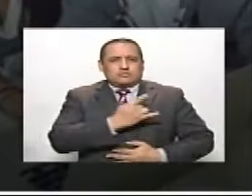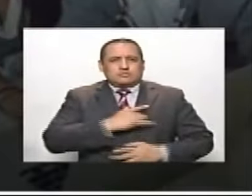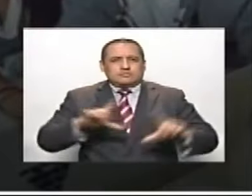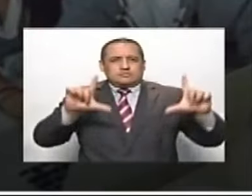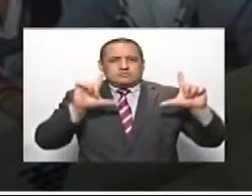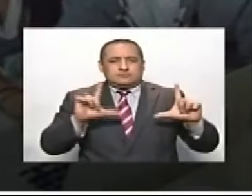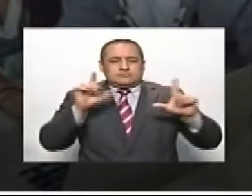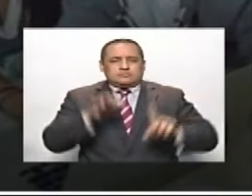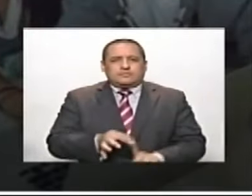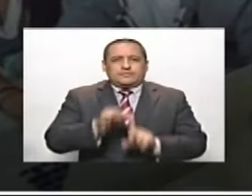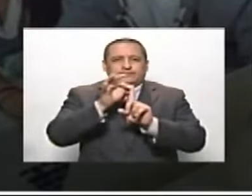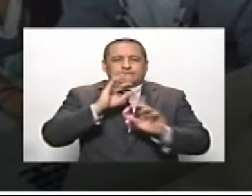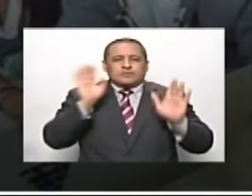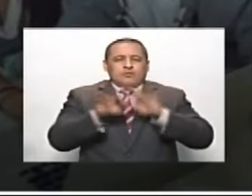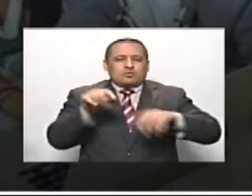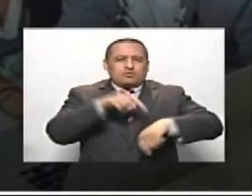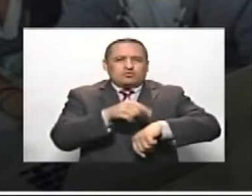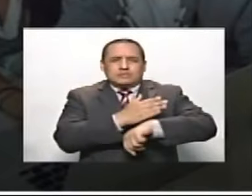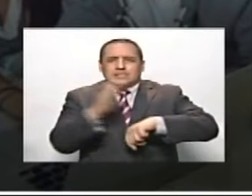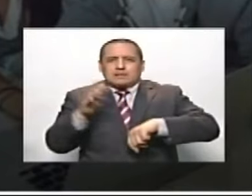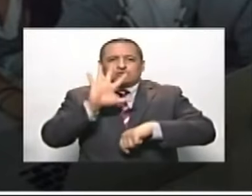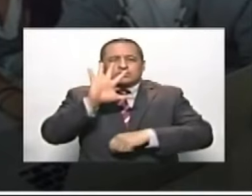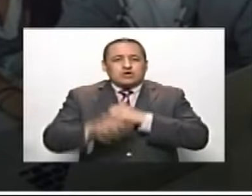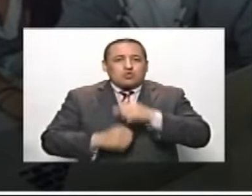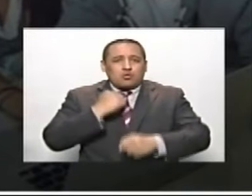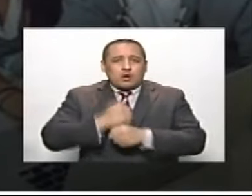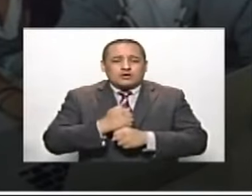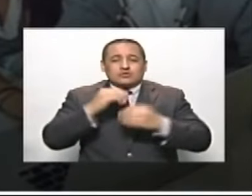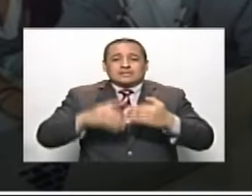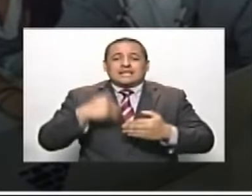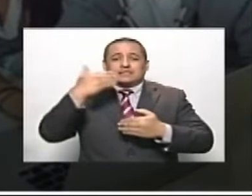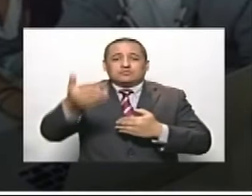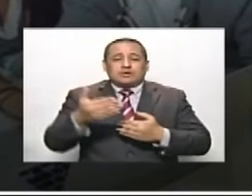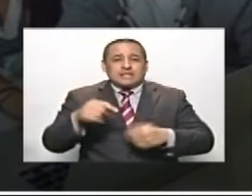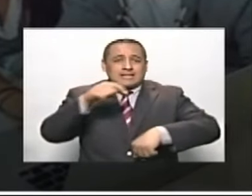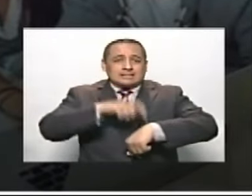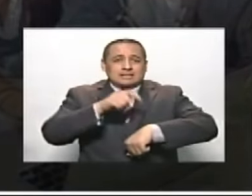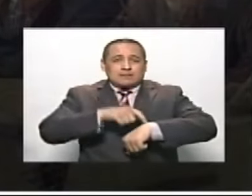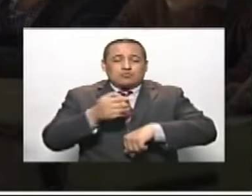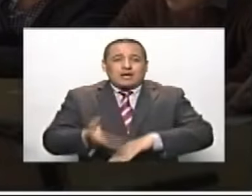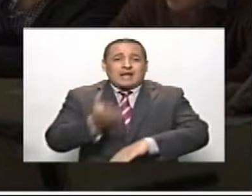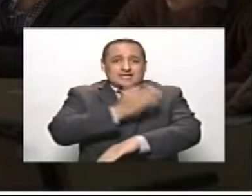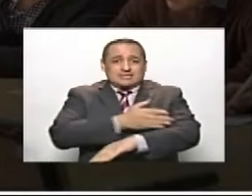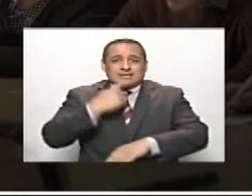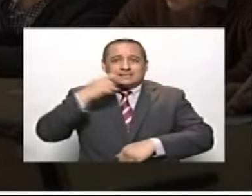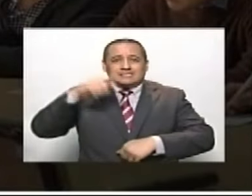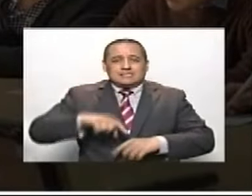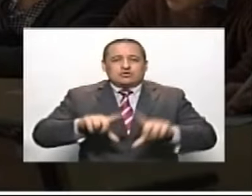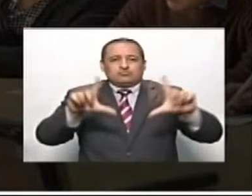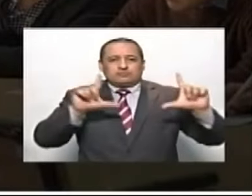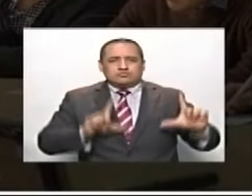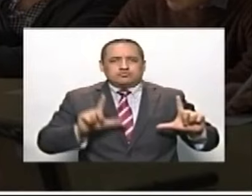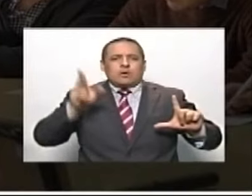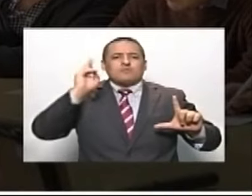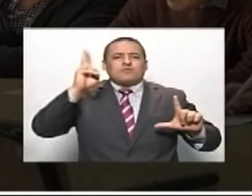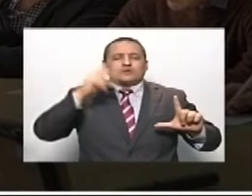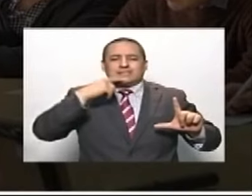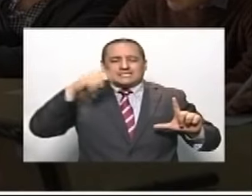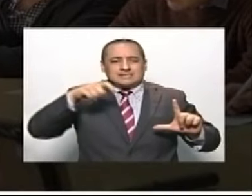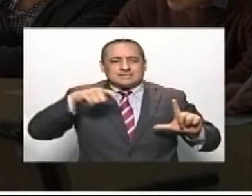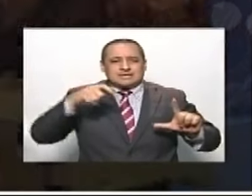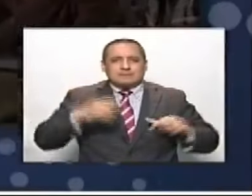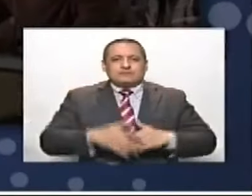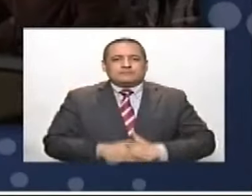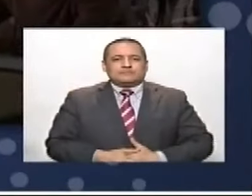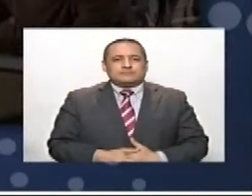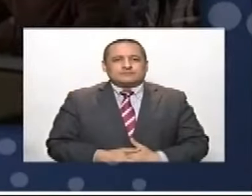de universidades de la especialidad por un periodo máximo de 5 años. Posteriores a este tiempo se requerirá el título pedagógico